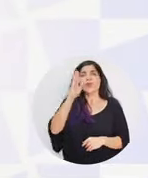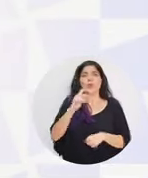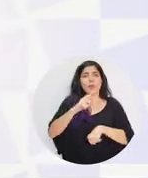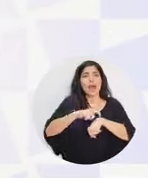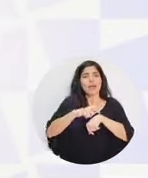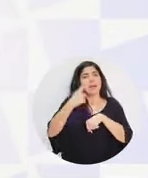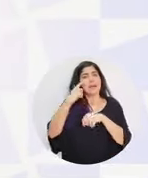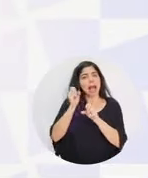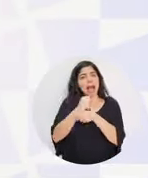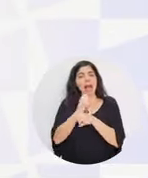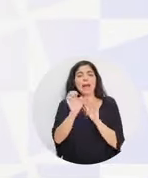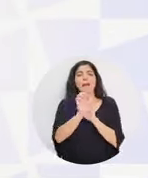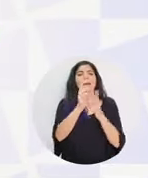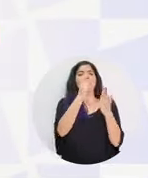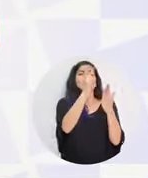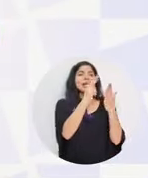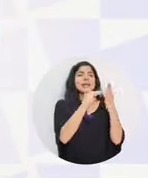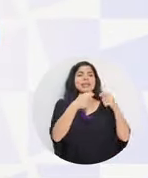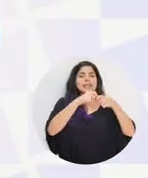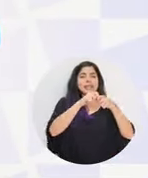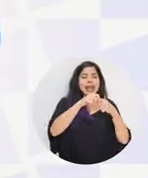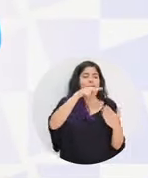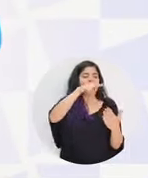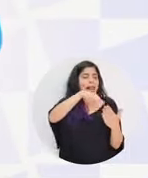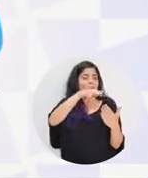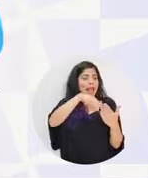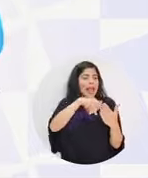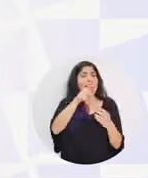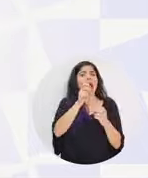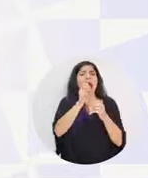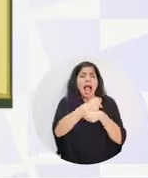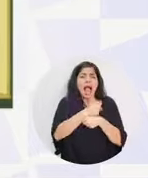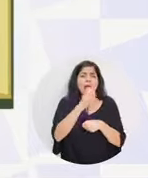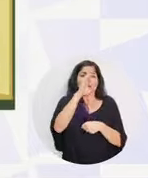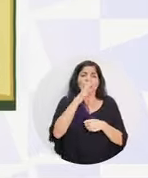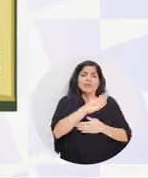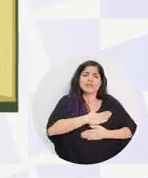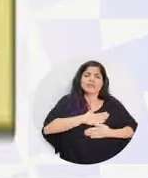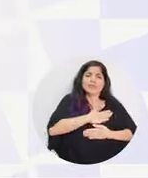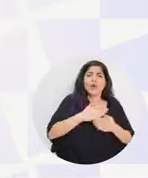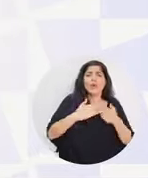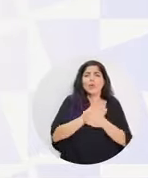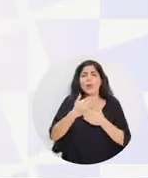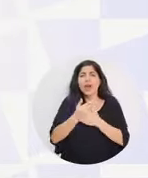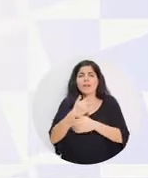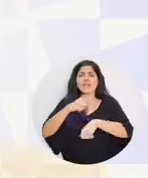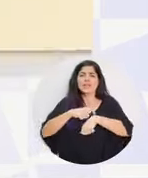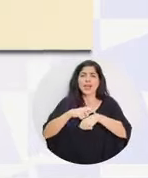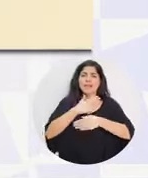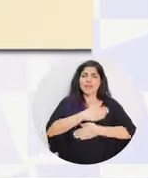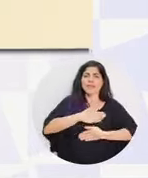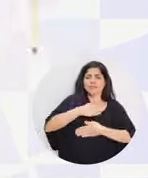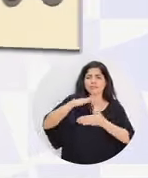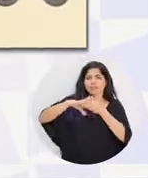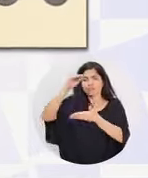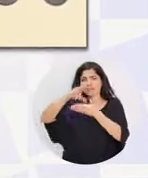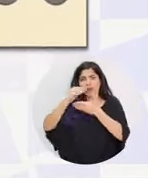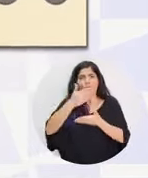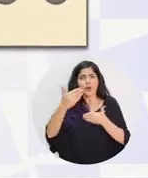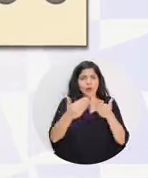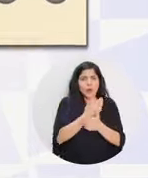tenido tiempo de hacer. Pintar, tejer, leer, hágalo por placer. Descubra nuevos pasatiempos, aprenda nuevas